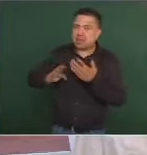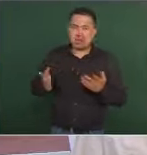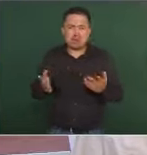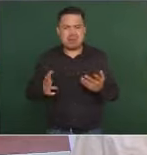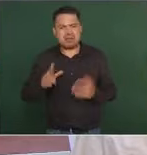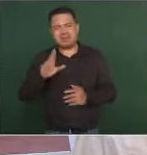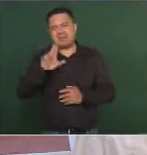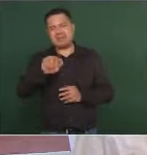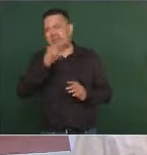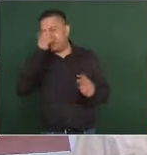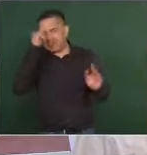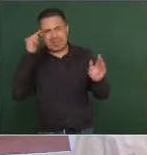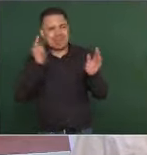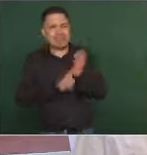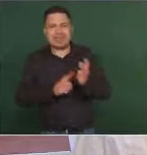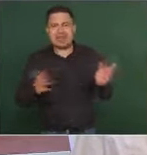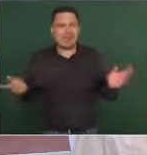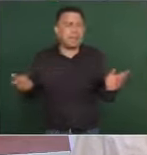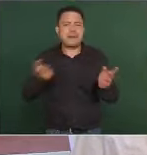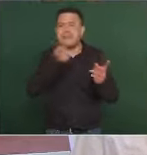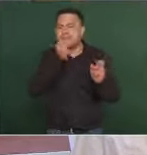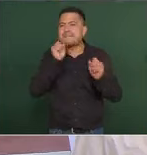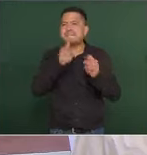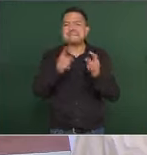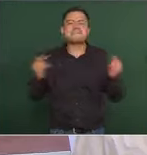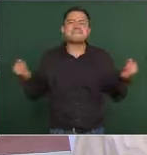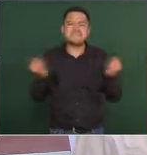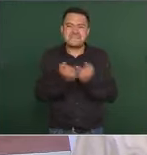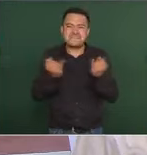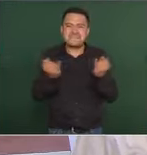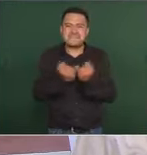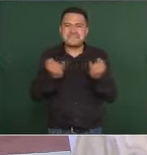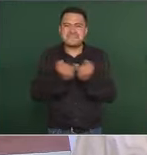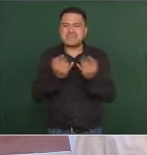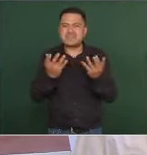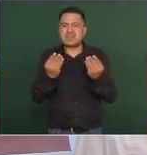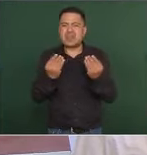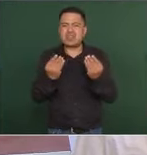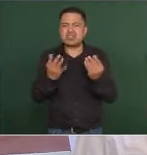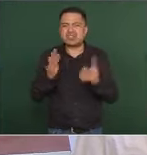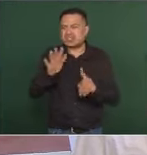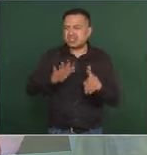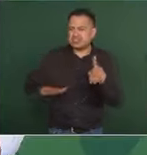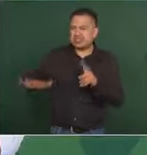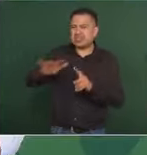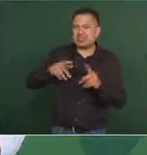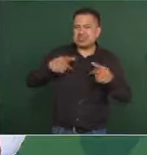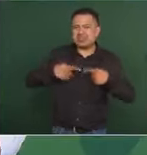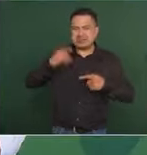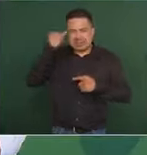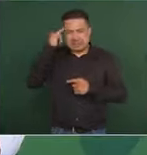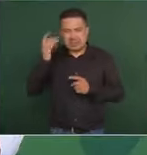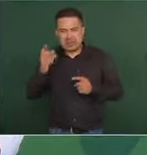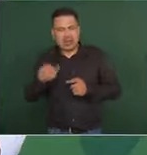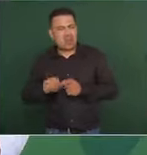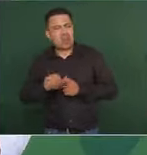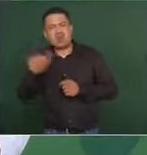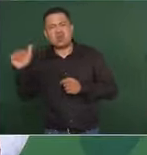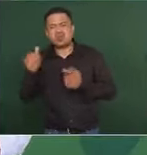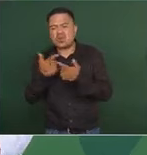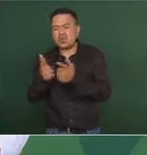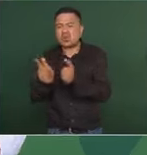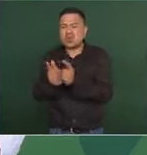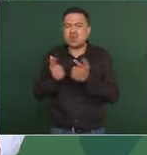No. Bueno, pues es lo mismo de muchos dirigentes de otros